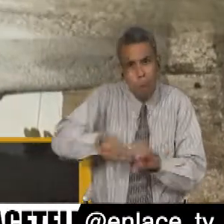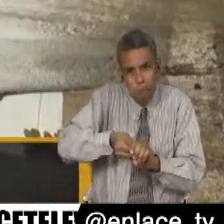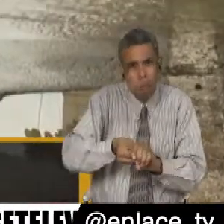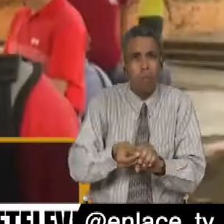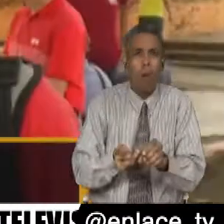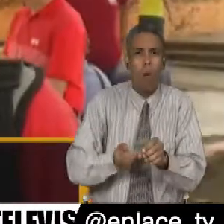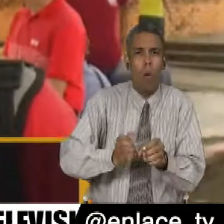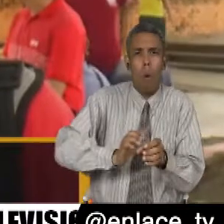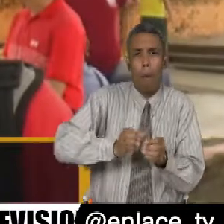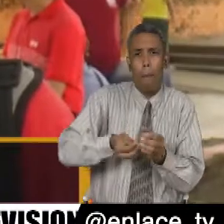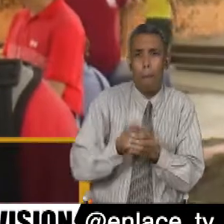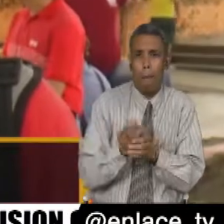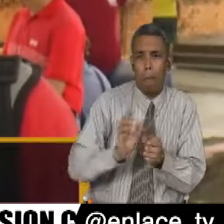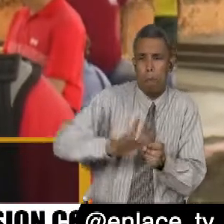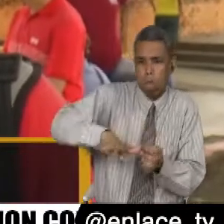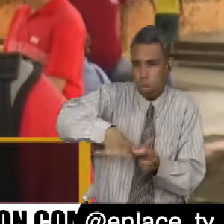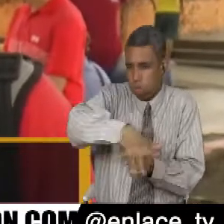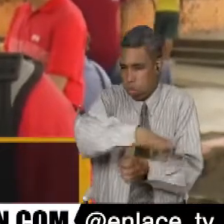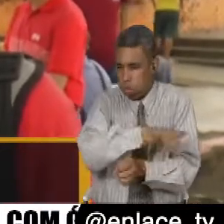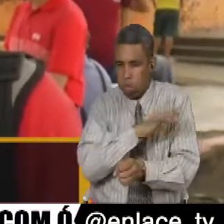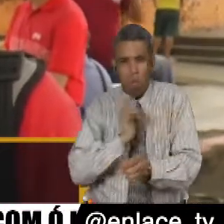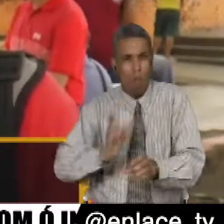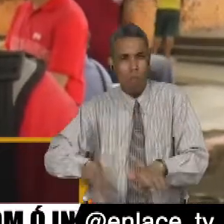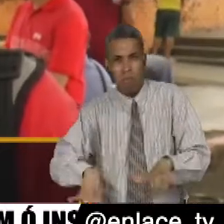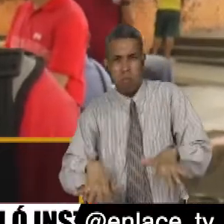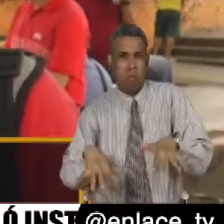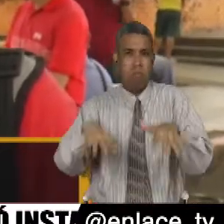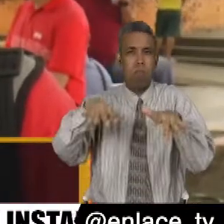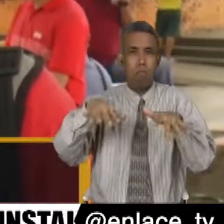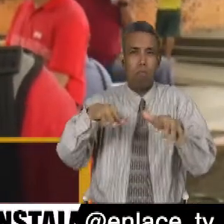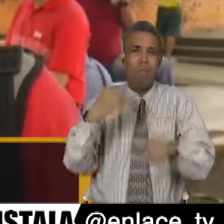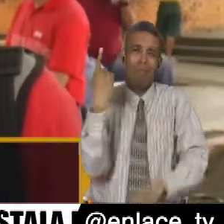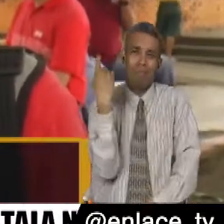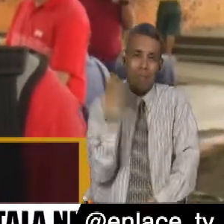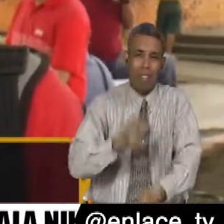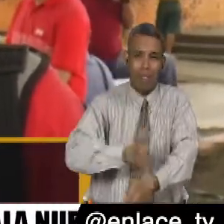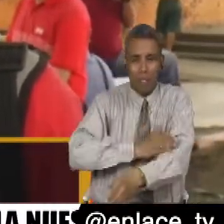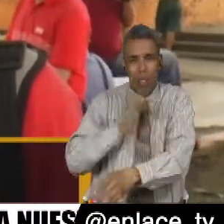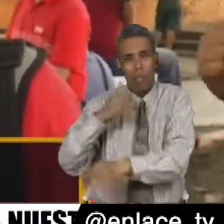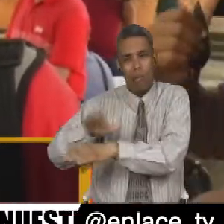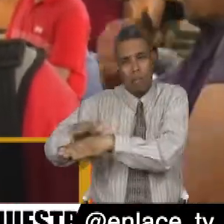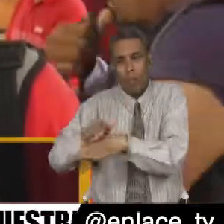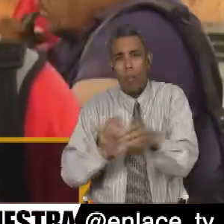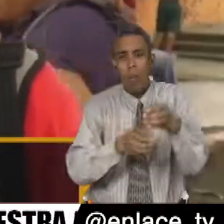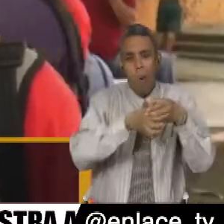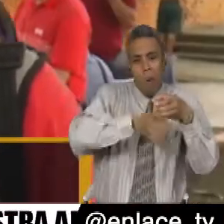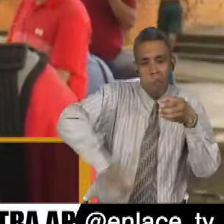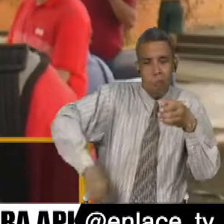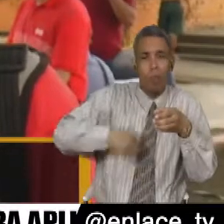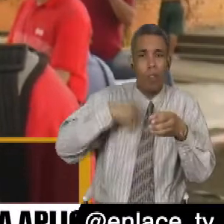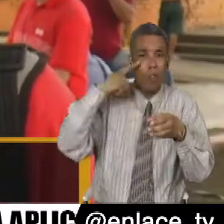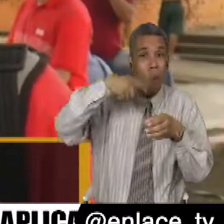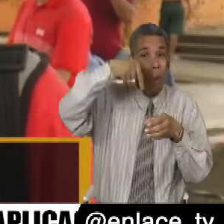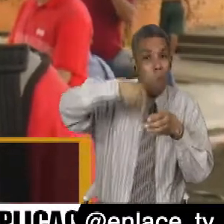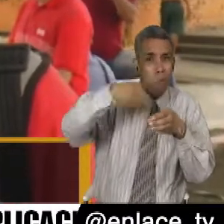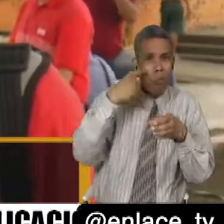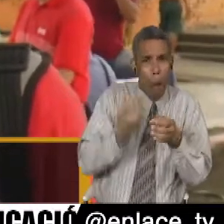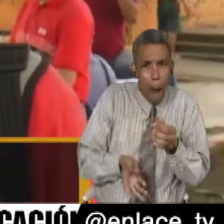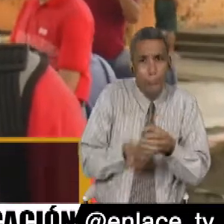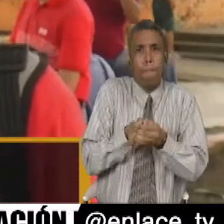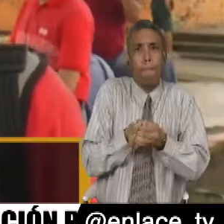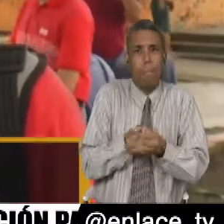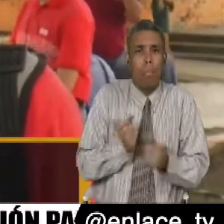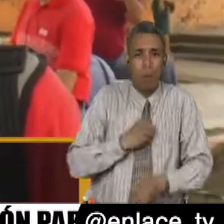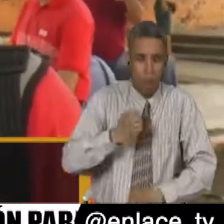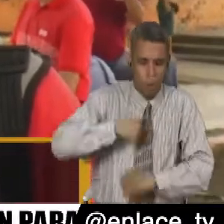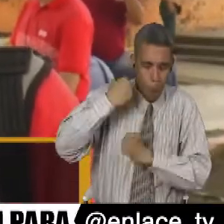pero hay situaciones en la cual sí se pueden ser preventivas ya la limpieza de los caños ya se está pidiendo porque es que siempre es